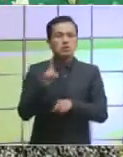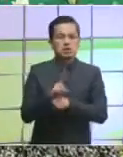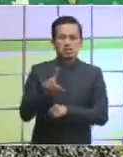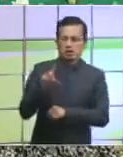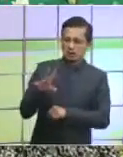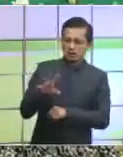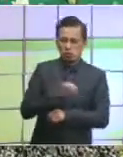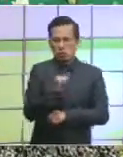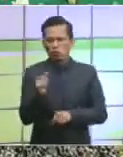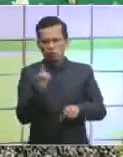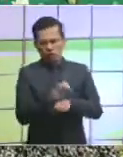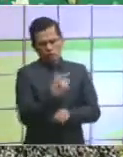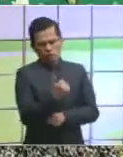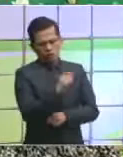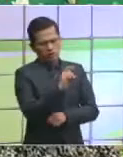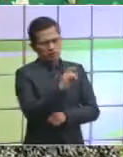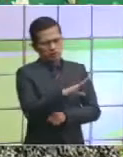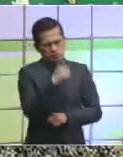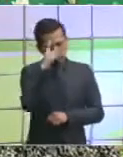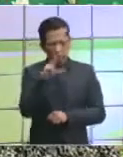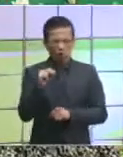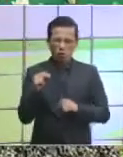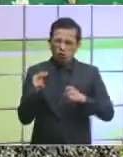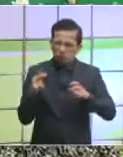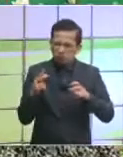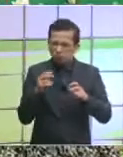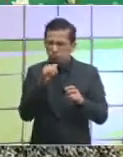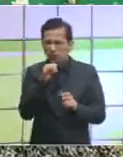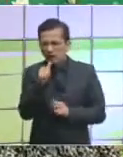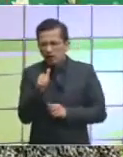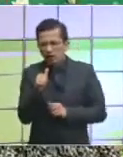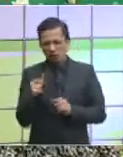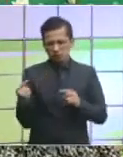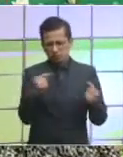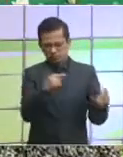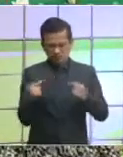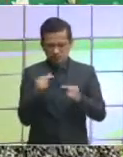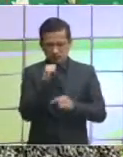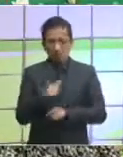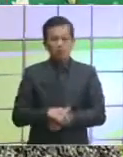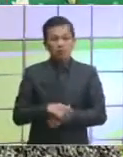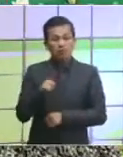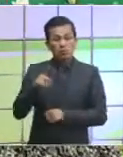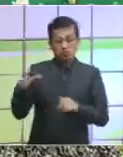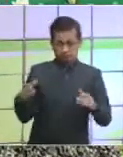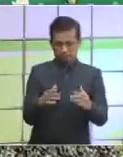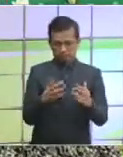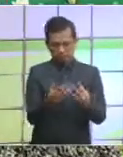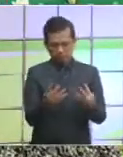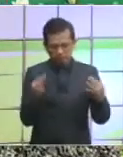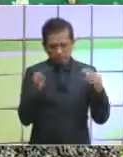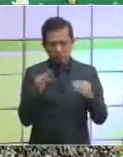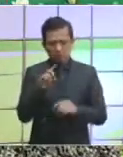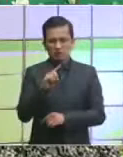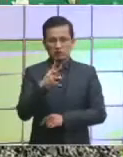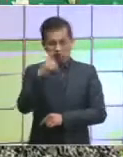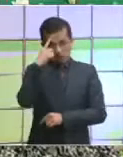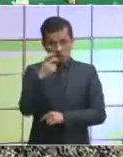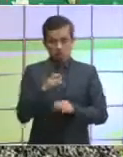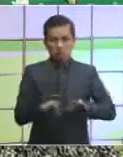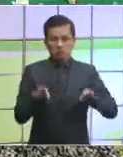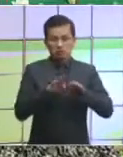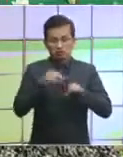autos otro de otros y otro de otros para que no tuviera ahí ningún tipo de diferenciación unas audiencias muy importantes porque porque